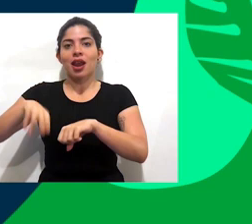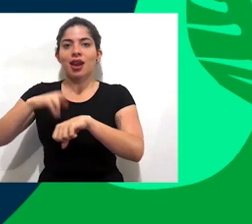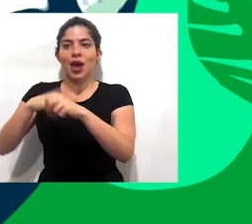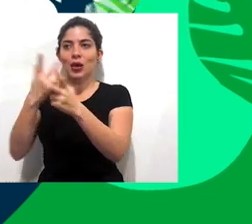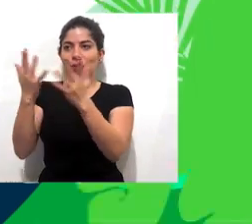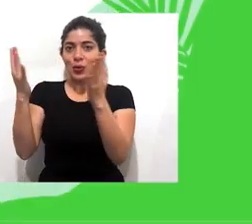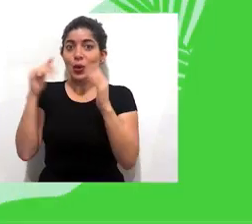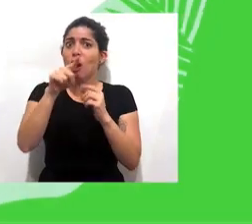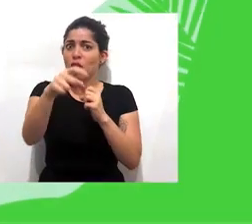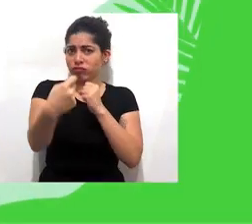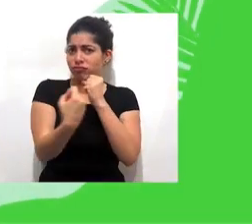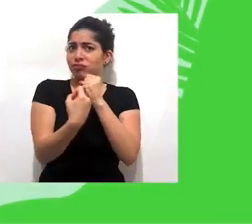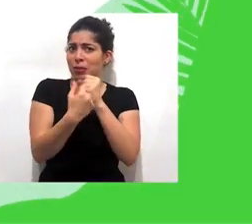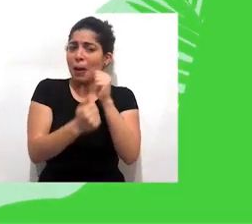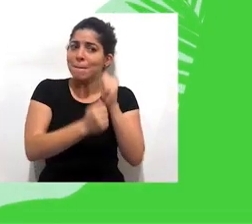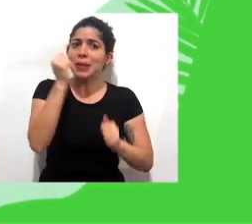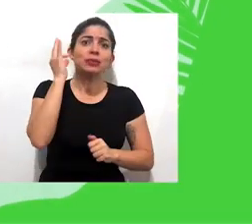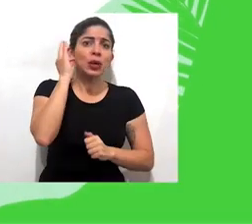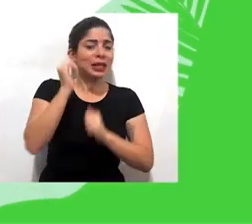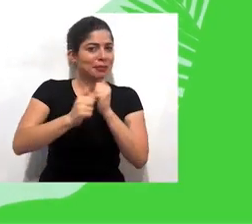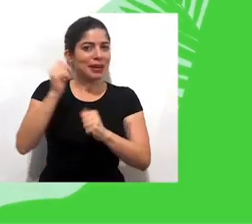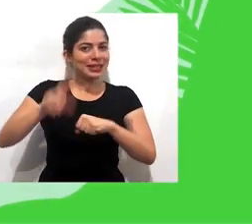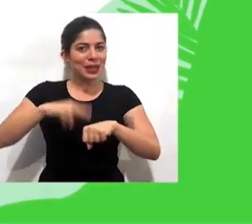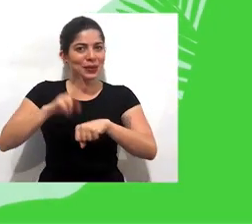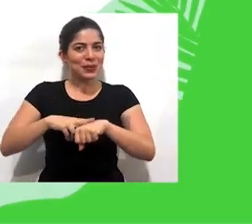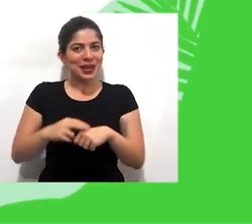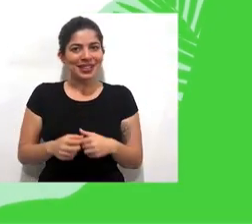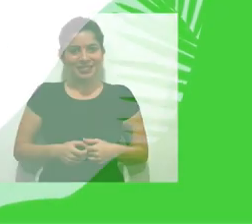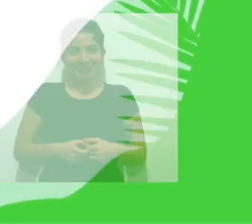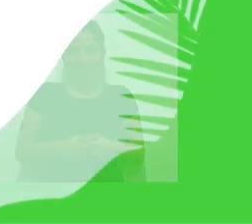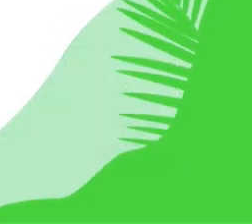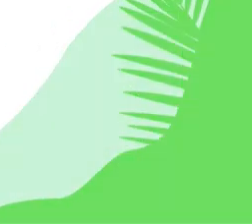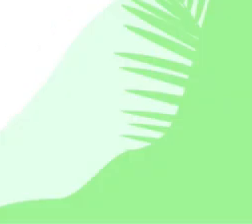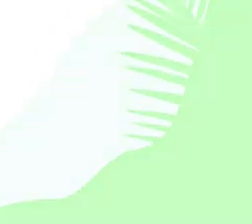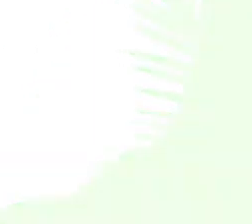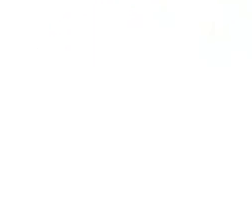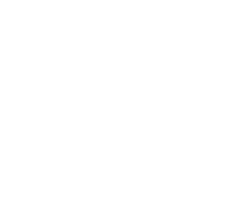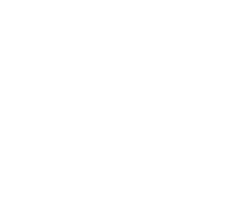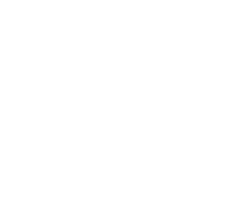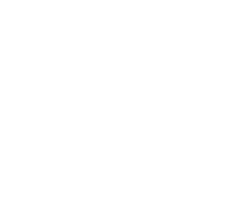naturaleza. Sumate hoy también por Más Mujeres, Más Natura.